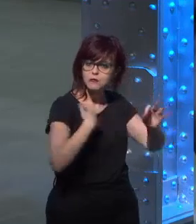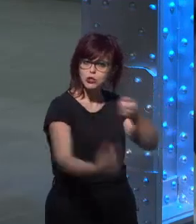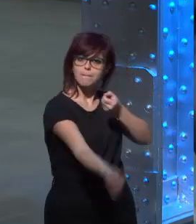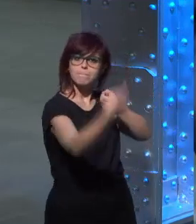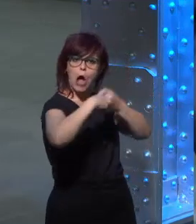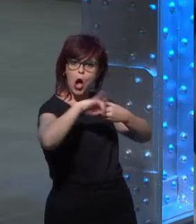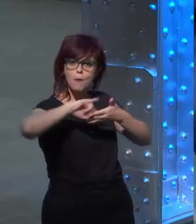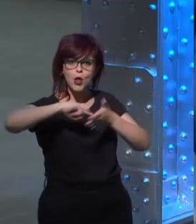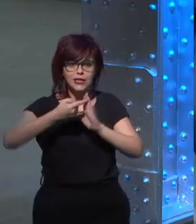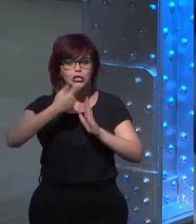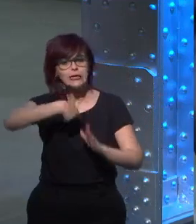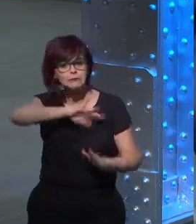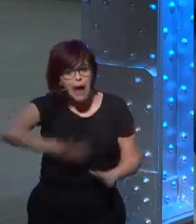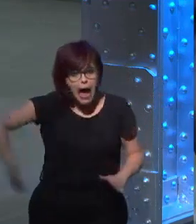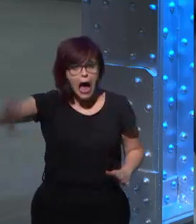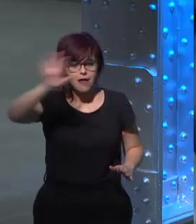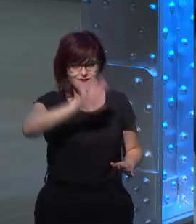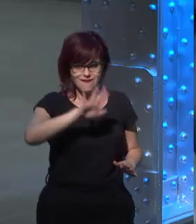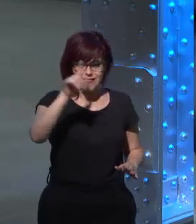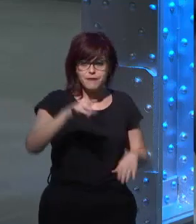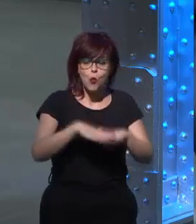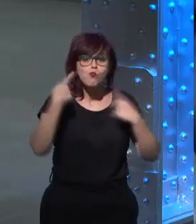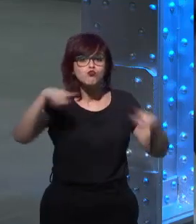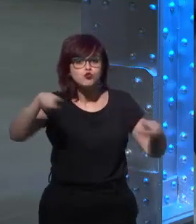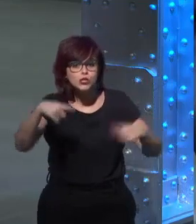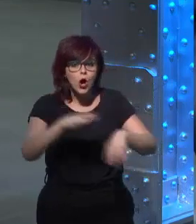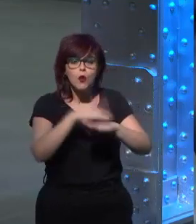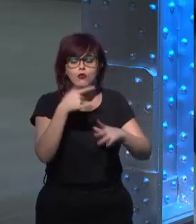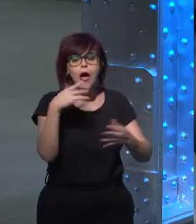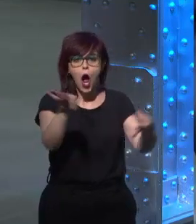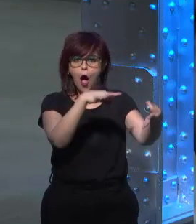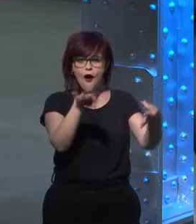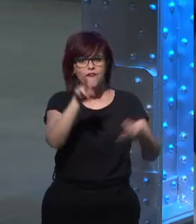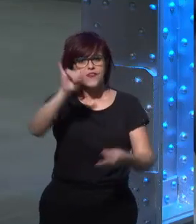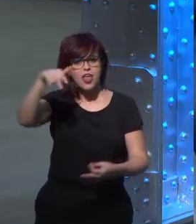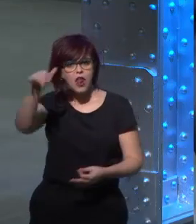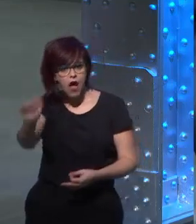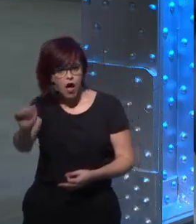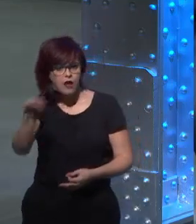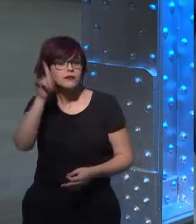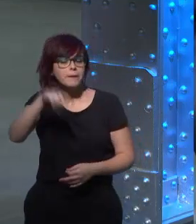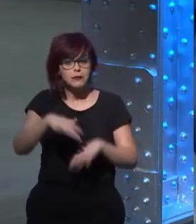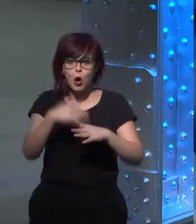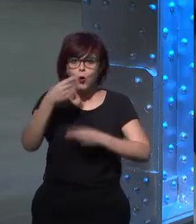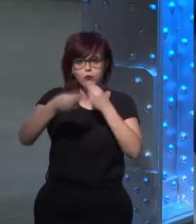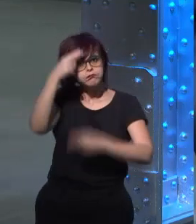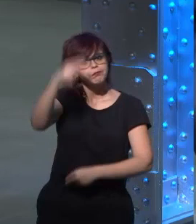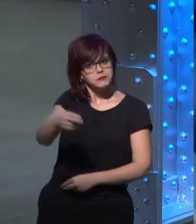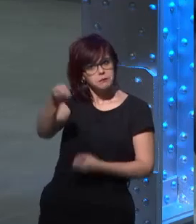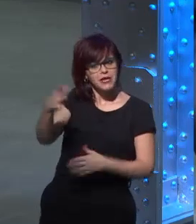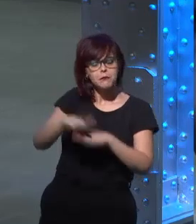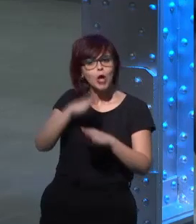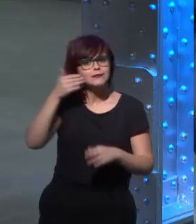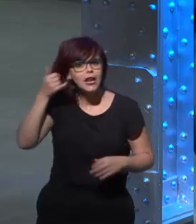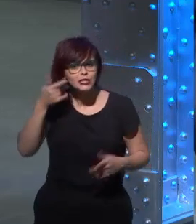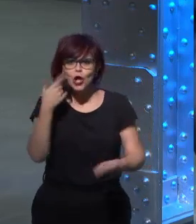este proyecto que es España. También lo es un músico que esté en una orquesta en Viena. Es marca España. Y cuando lo hacen bien, y cuando demuestran su